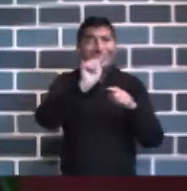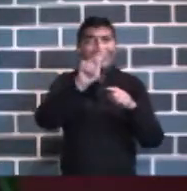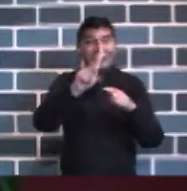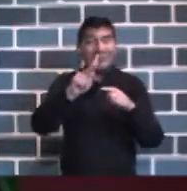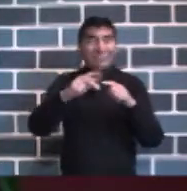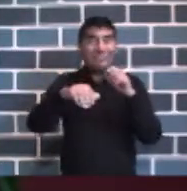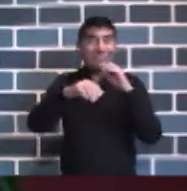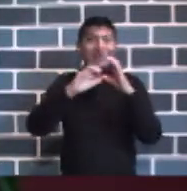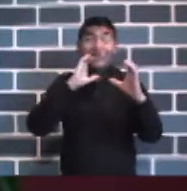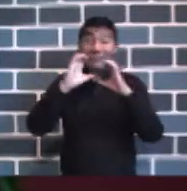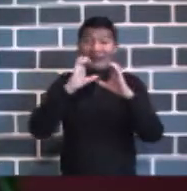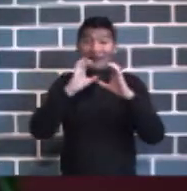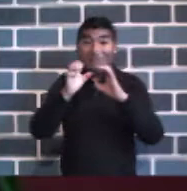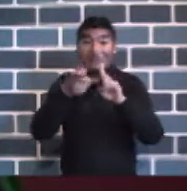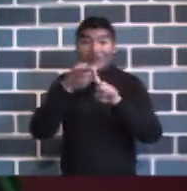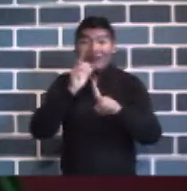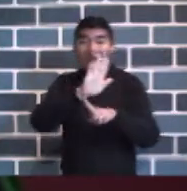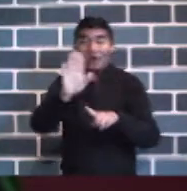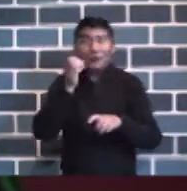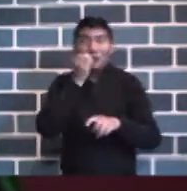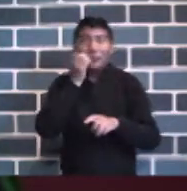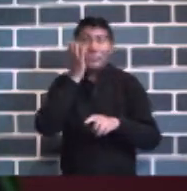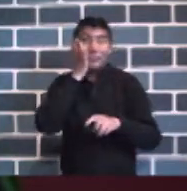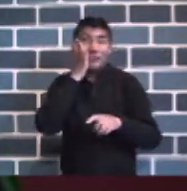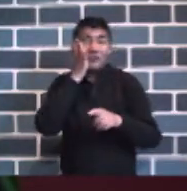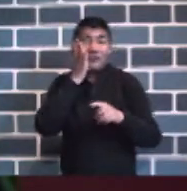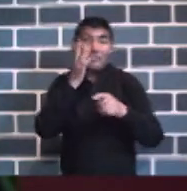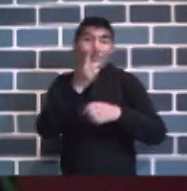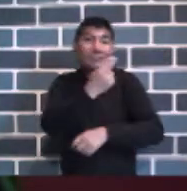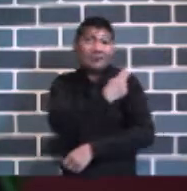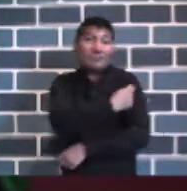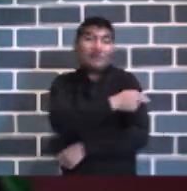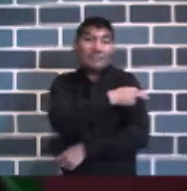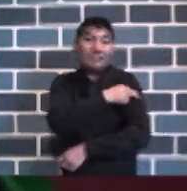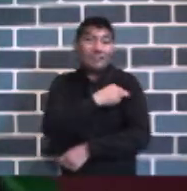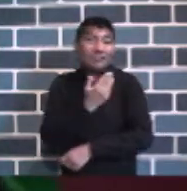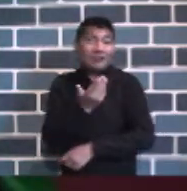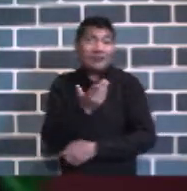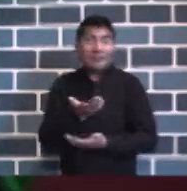comunicación desde sus hogares desde los hospitales